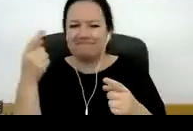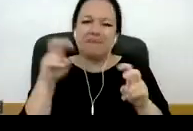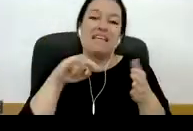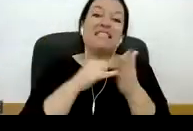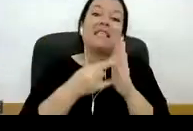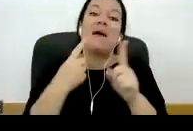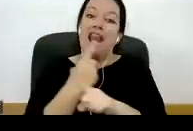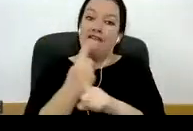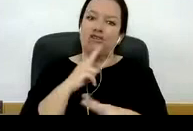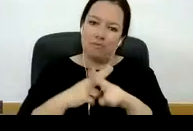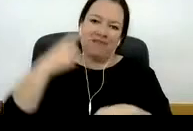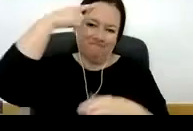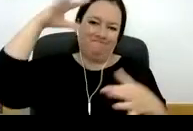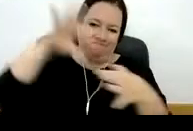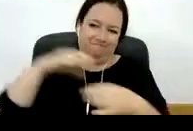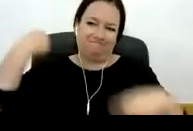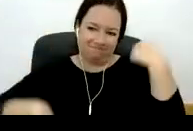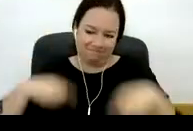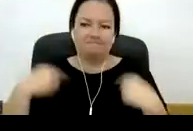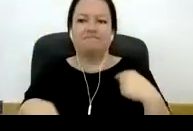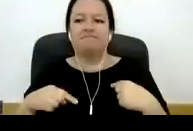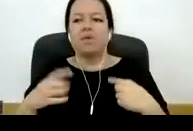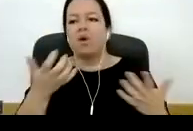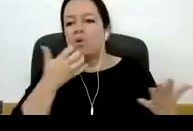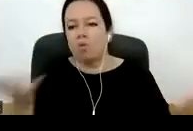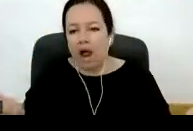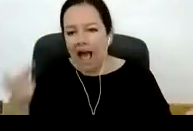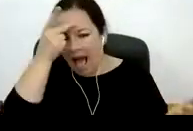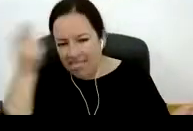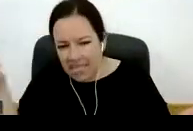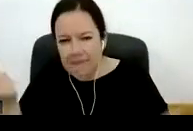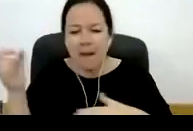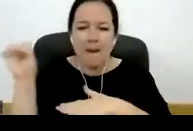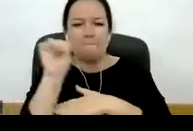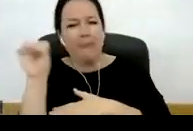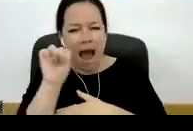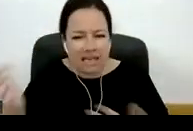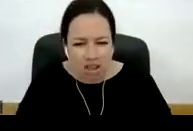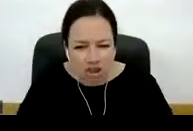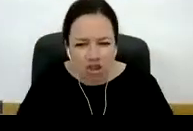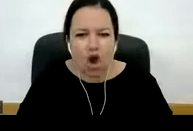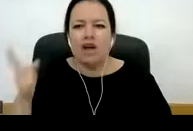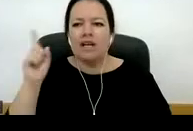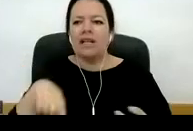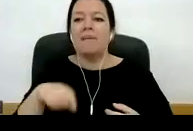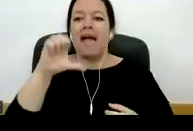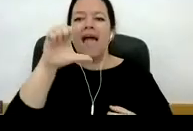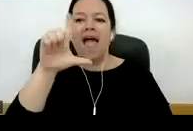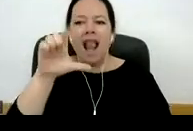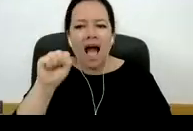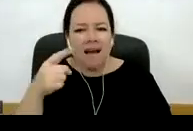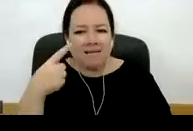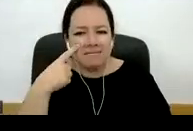enfermedades neurodegenerativas, evidentemente, entendemos el Alzheimer, el Parkinson, pero también la esclerosis múltiple, la ELA, la